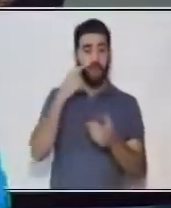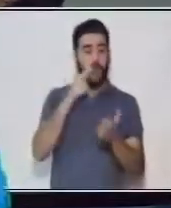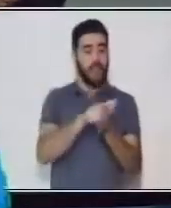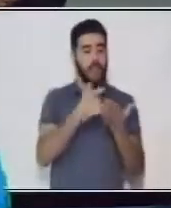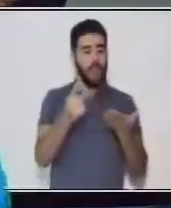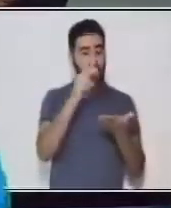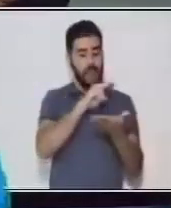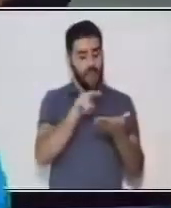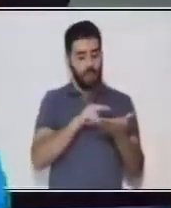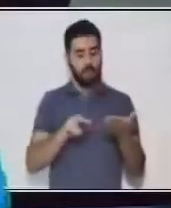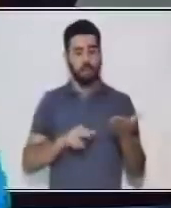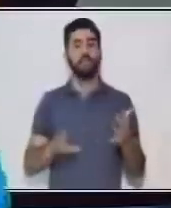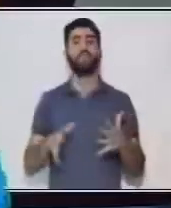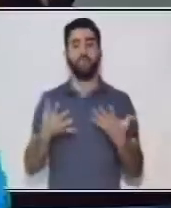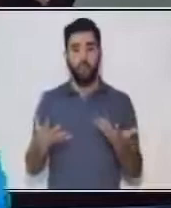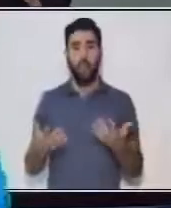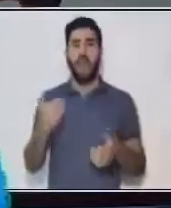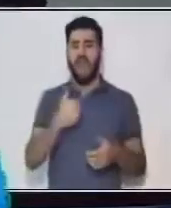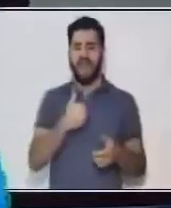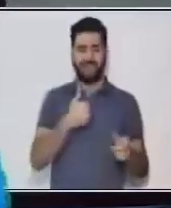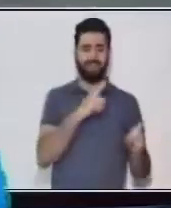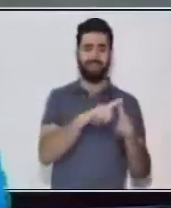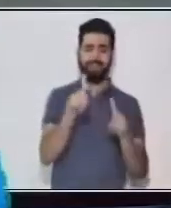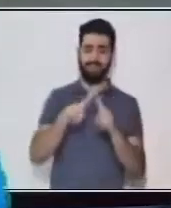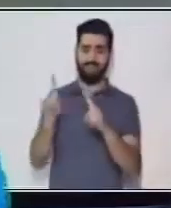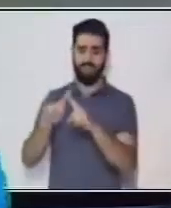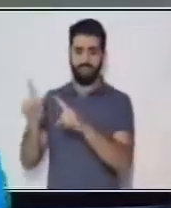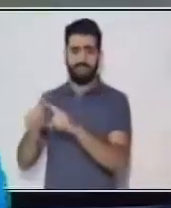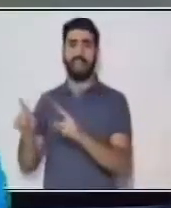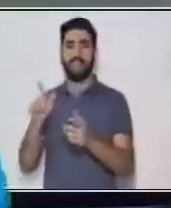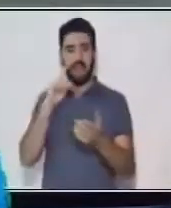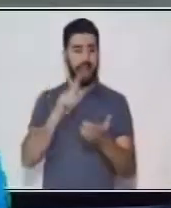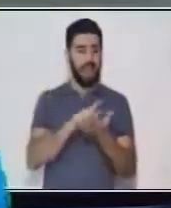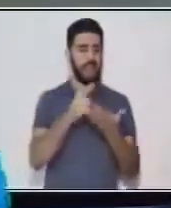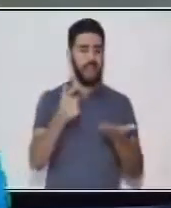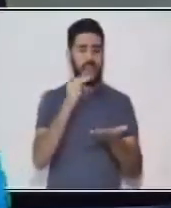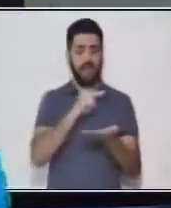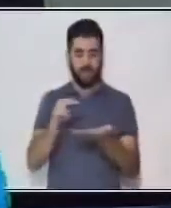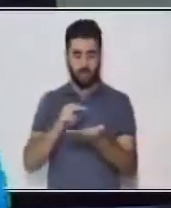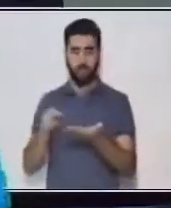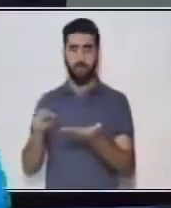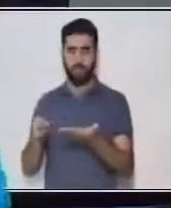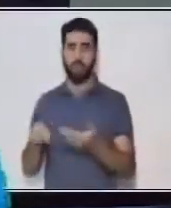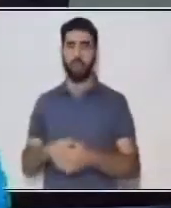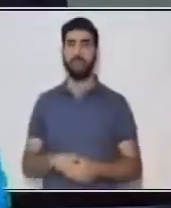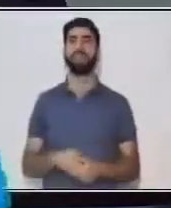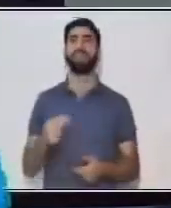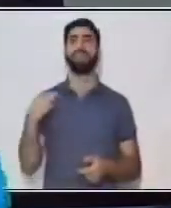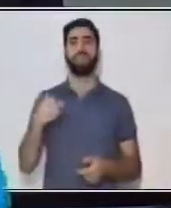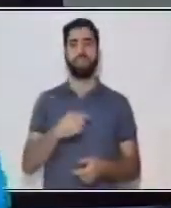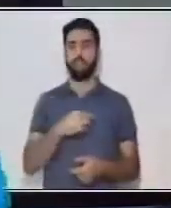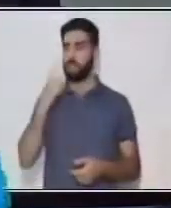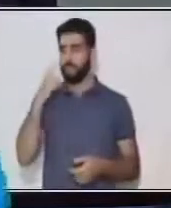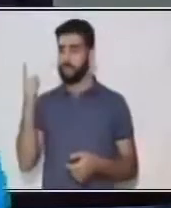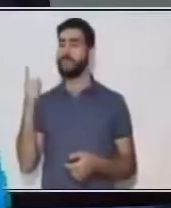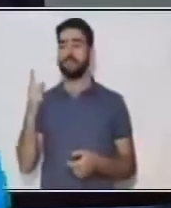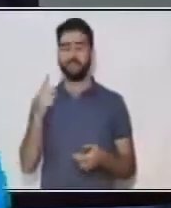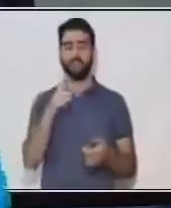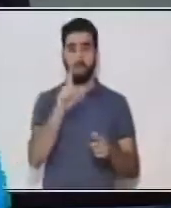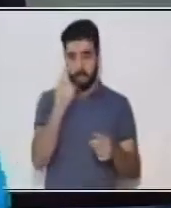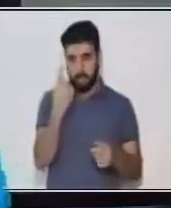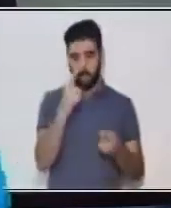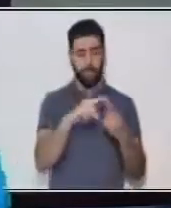hay muchos tipos de lectura. Hoy vamos a ver tres. Vamos a ver la lectura silenciosa, la lectura oral y